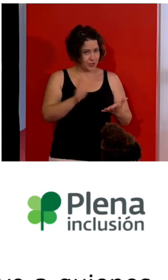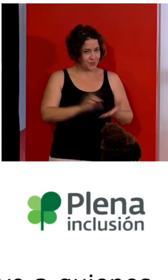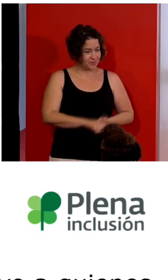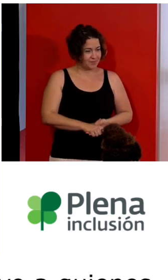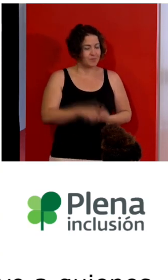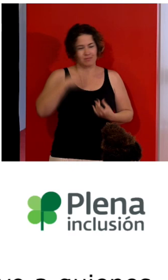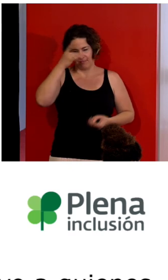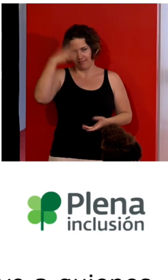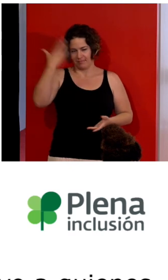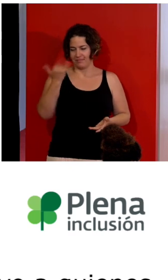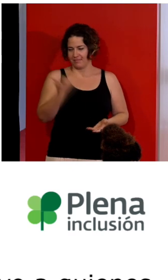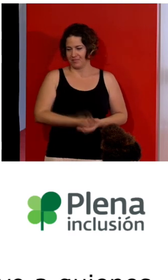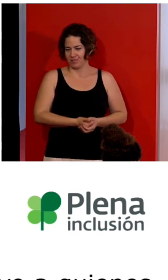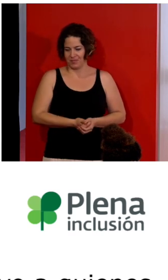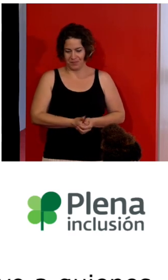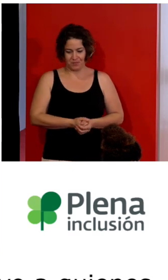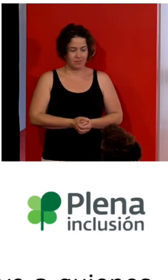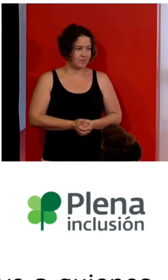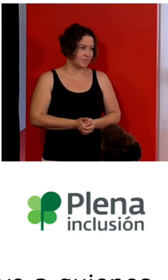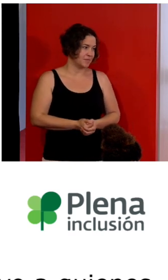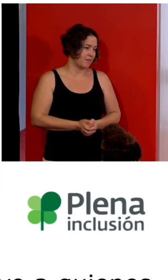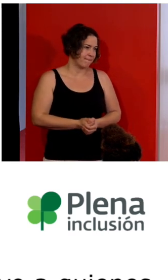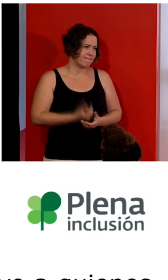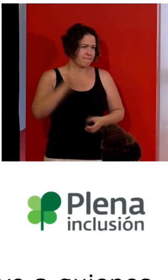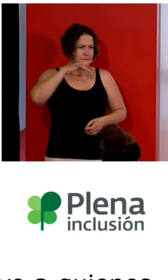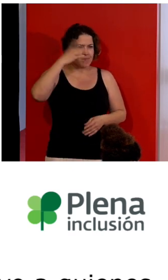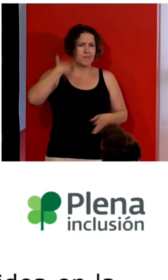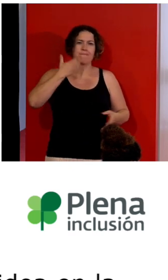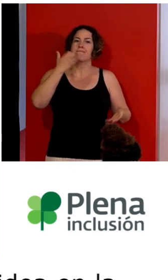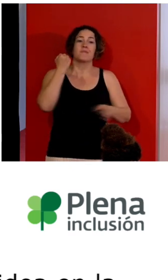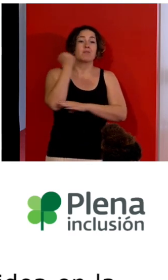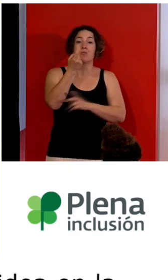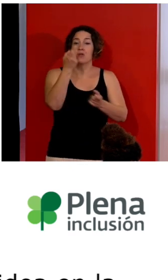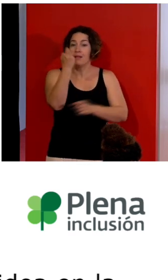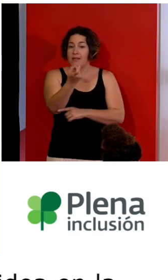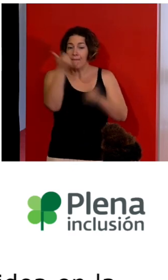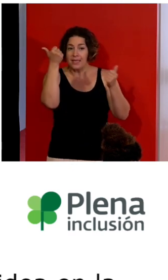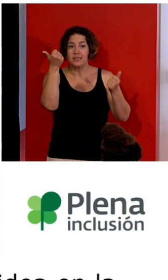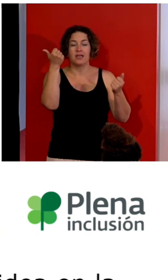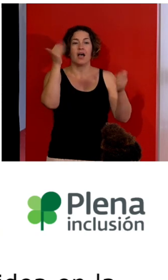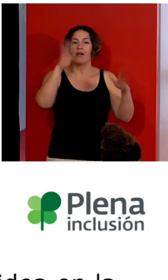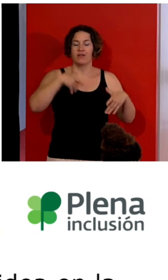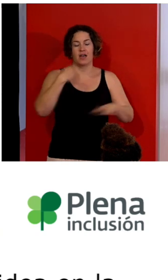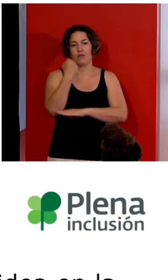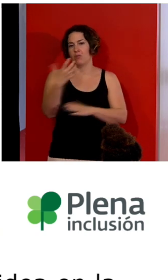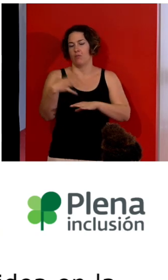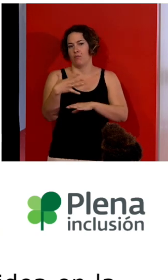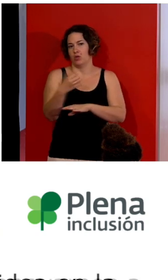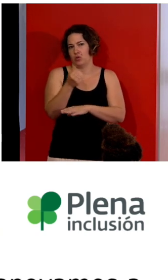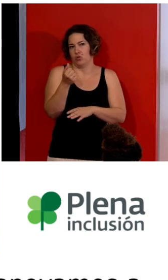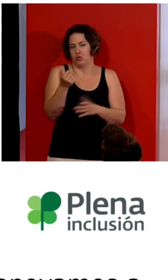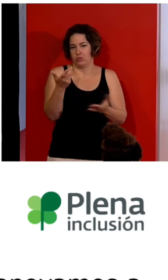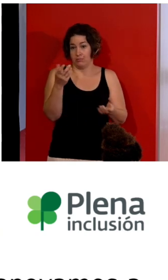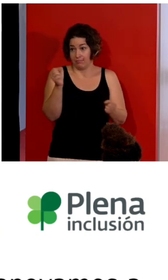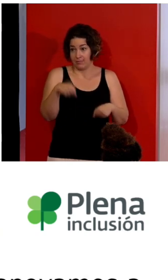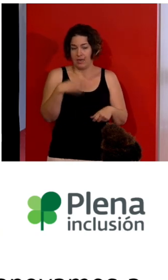Bueno, tengo la idea en la cabeza que es mucho mejor que la diga que leerla. La idea es que si apoyamos a los que más lo necesitan, al final estamos apoyando a todo el mundo, ¿de acuerdo?